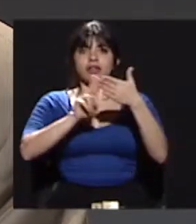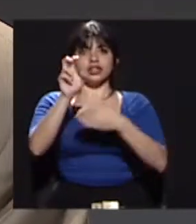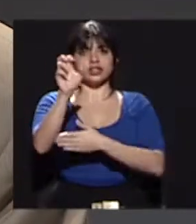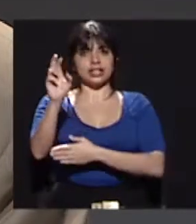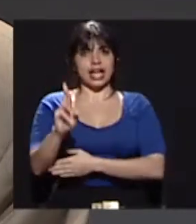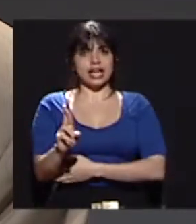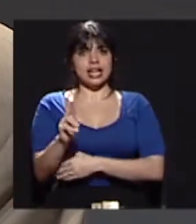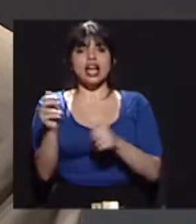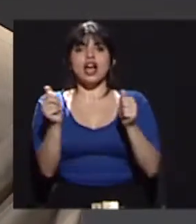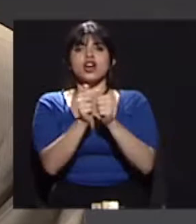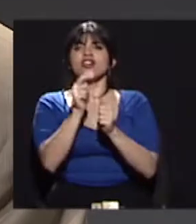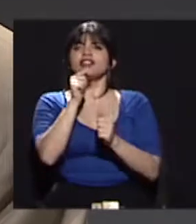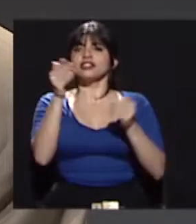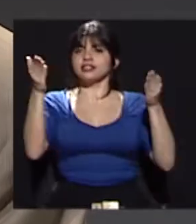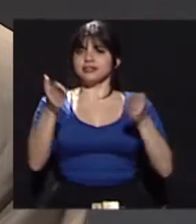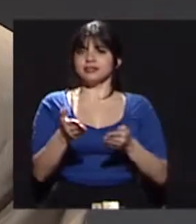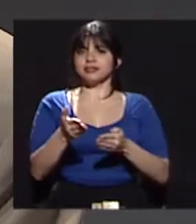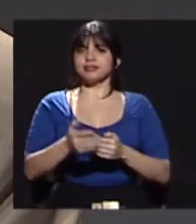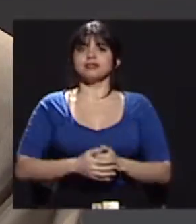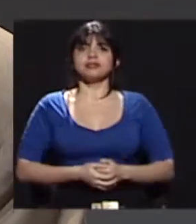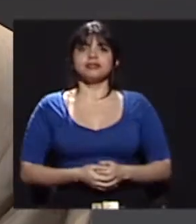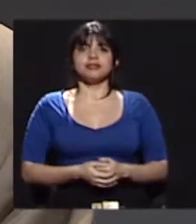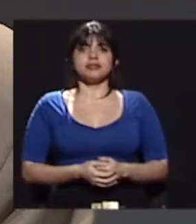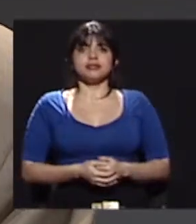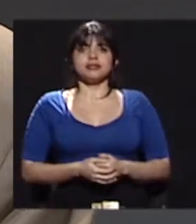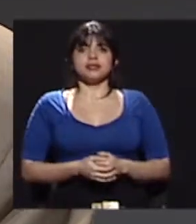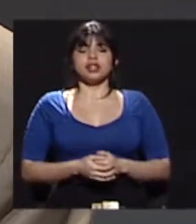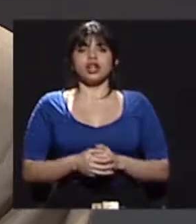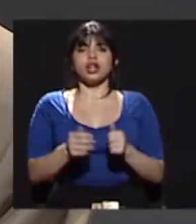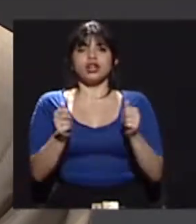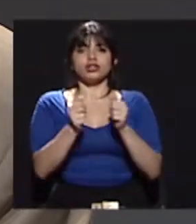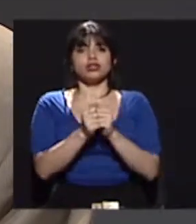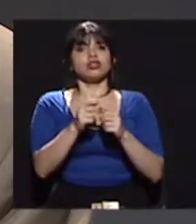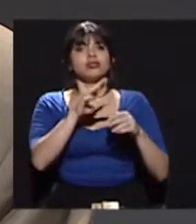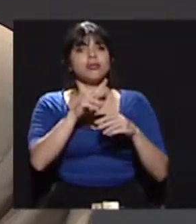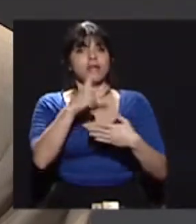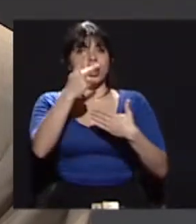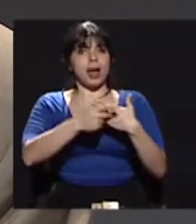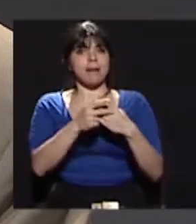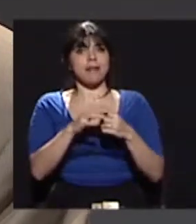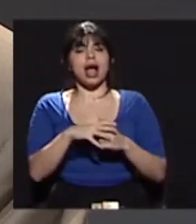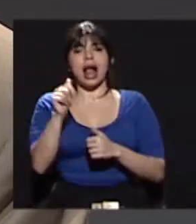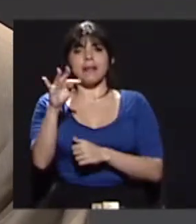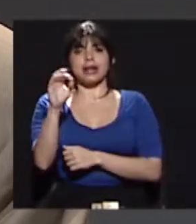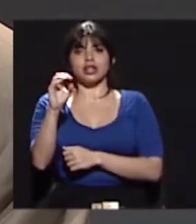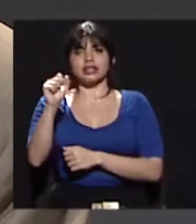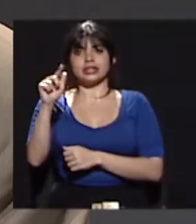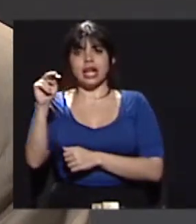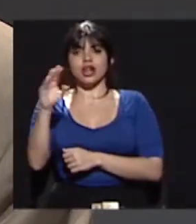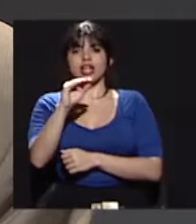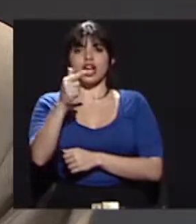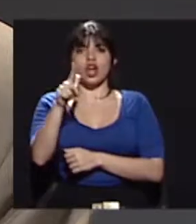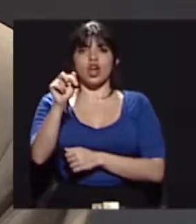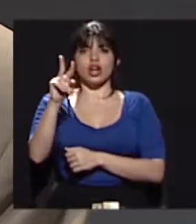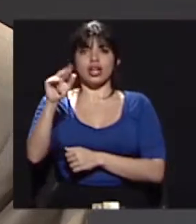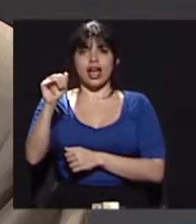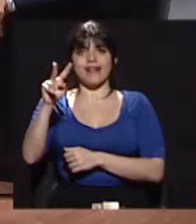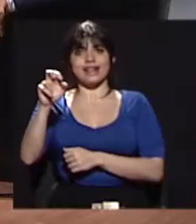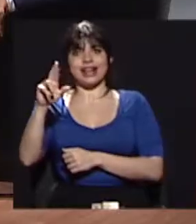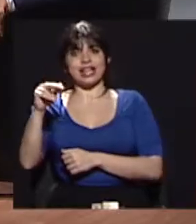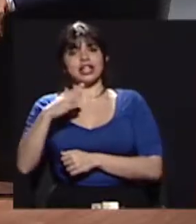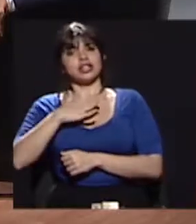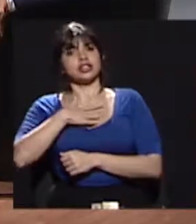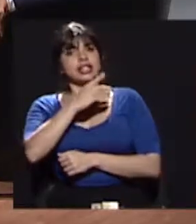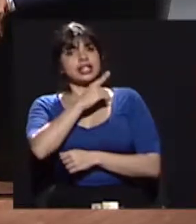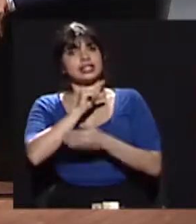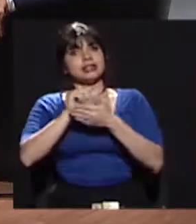con la presencia de los conductores de desayunos con alberto salón y doña gloria valerín y yo en calidad de